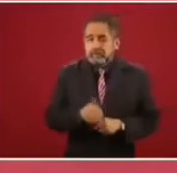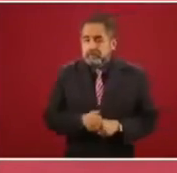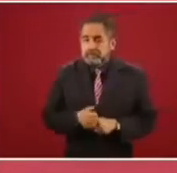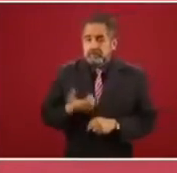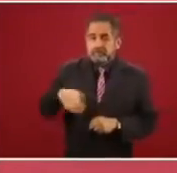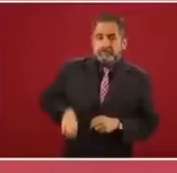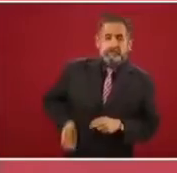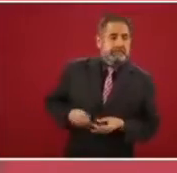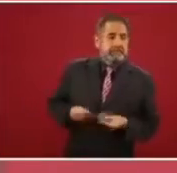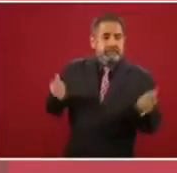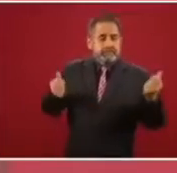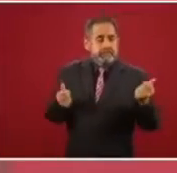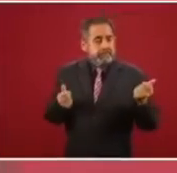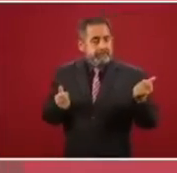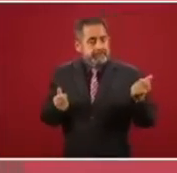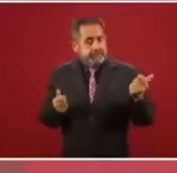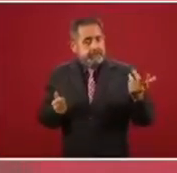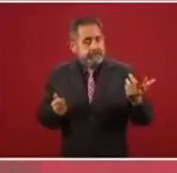ahora